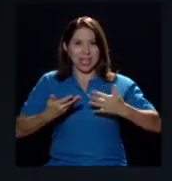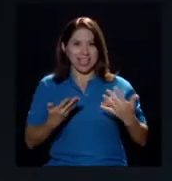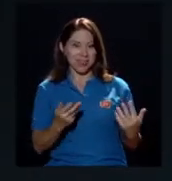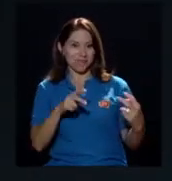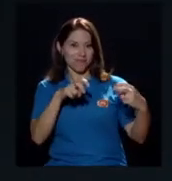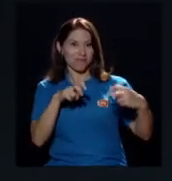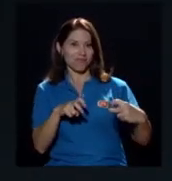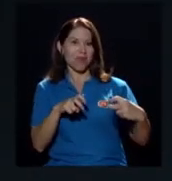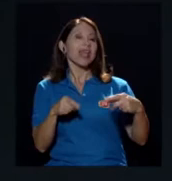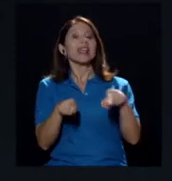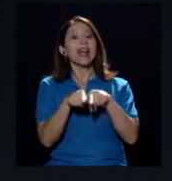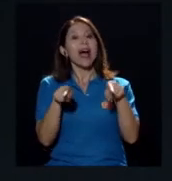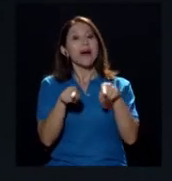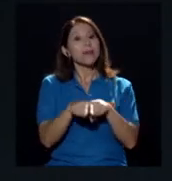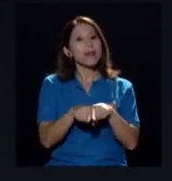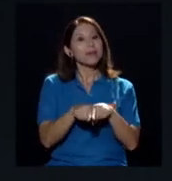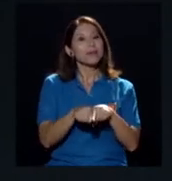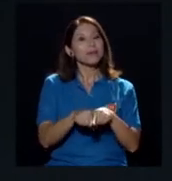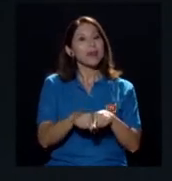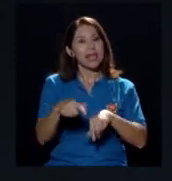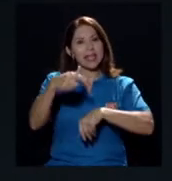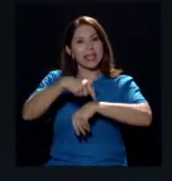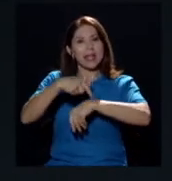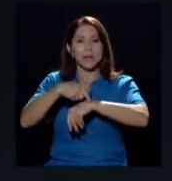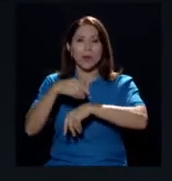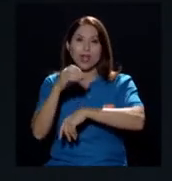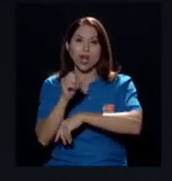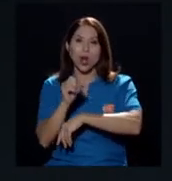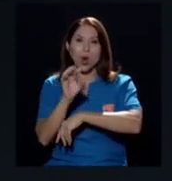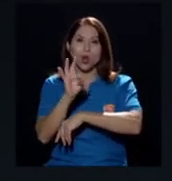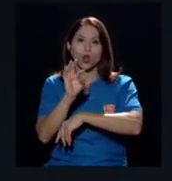y era también en el otoño boreal